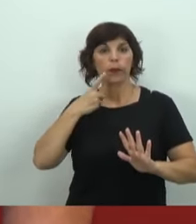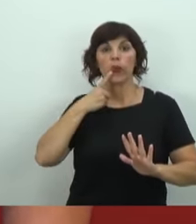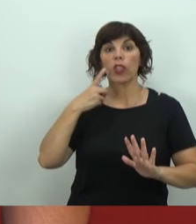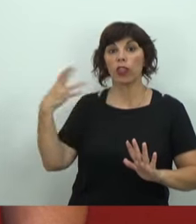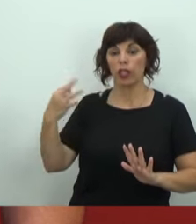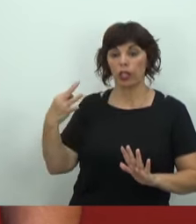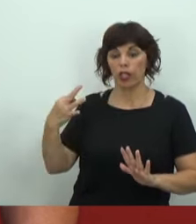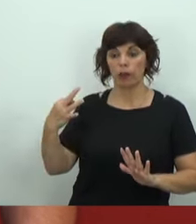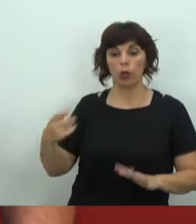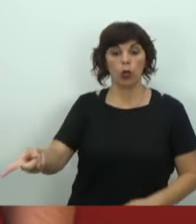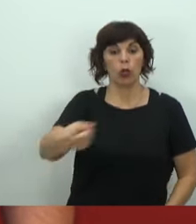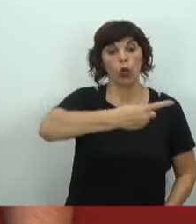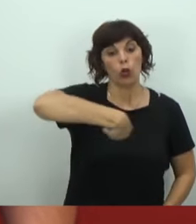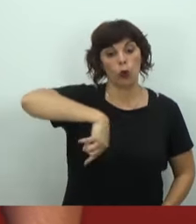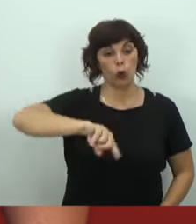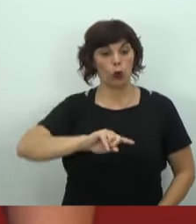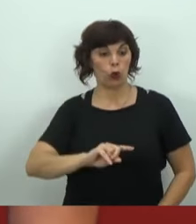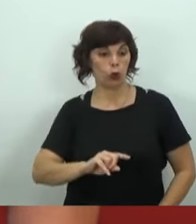donde dije que tenemos comunión y